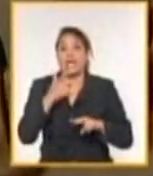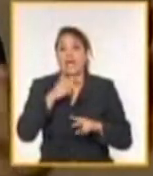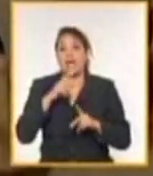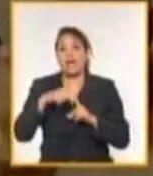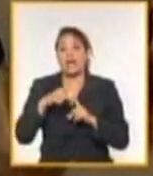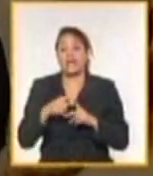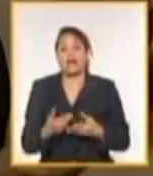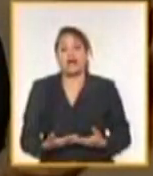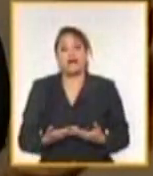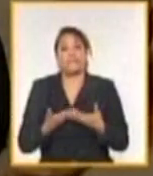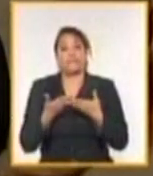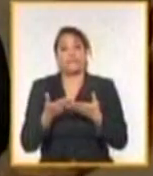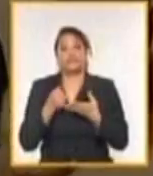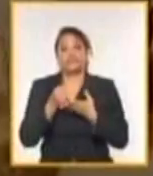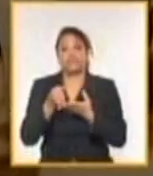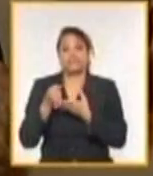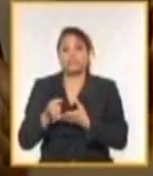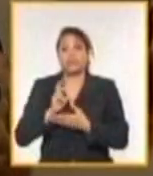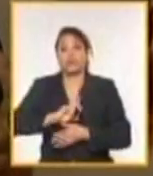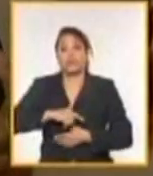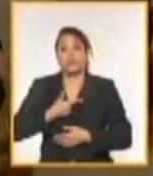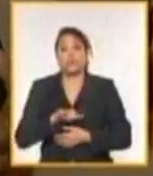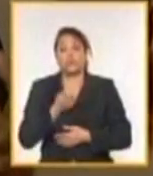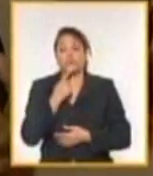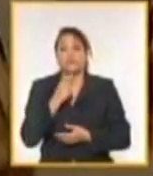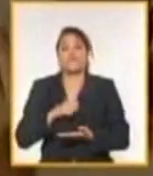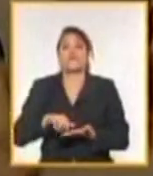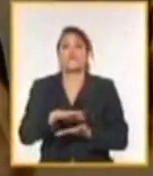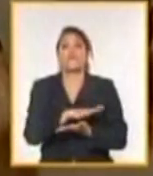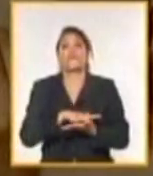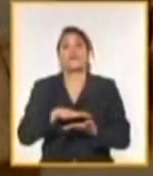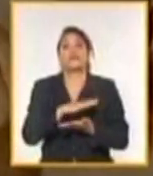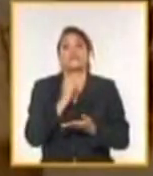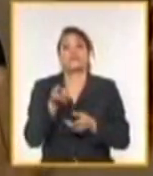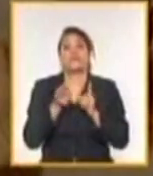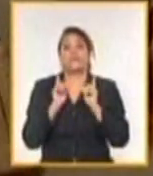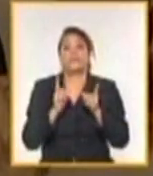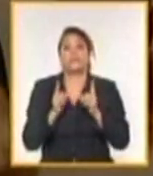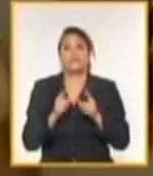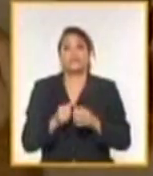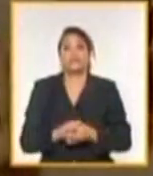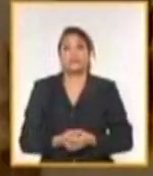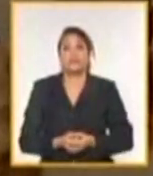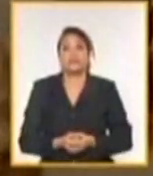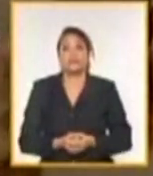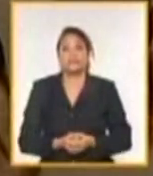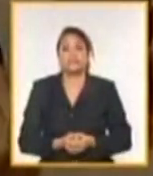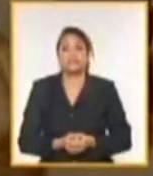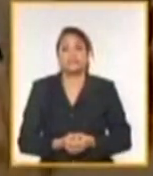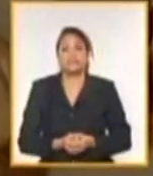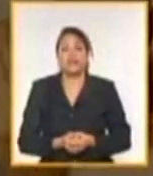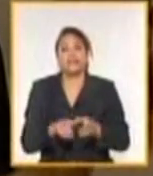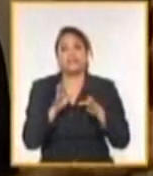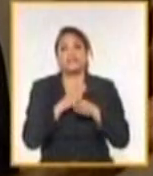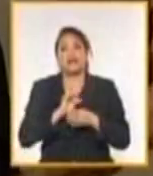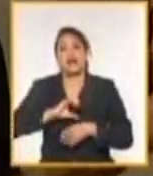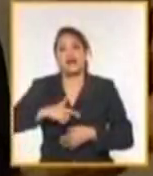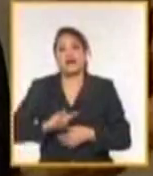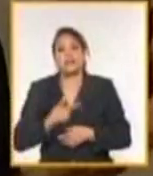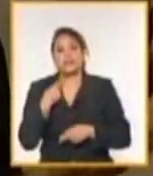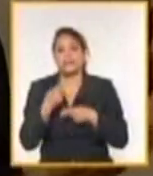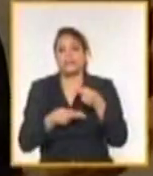la cultura como base de la política. Y eso él lo llamó el arte de hacer